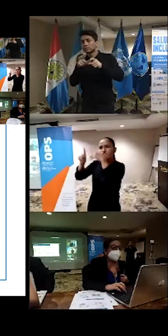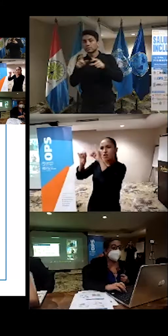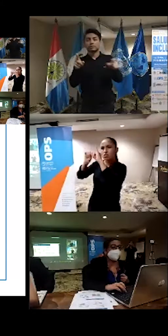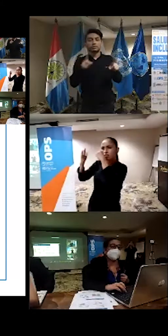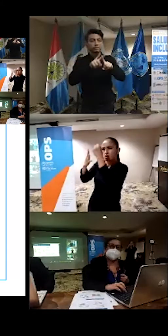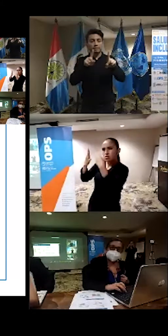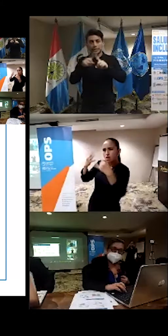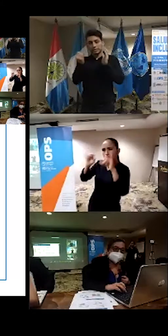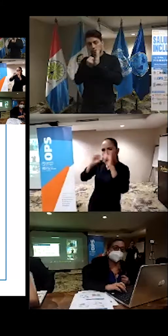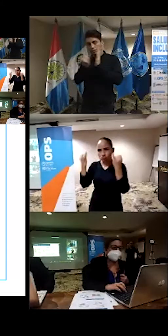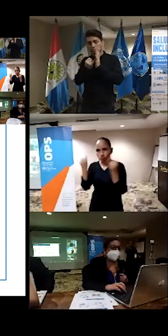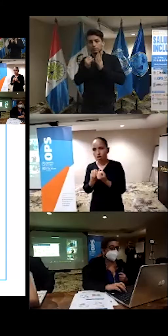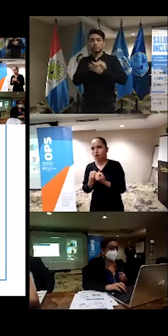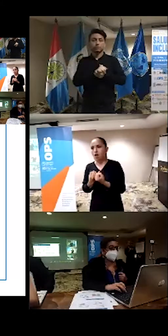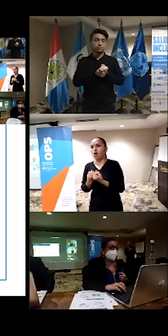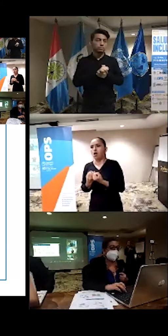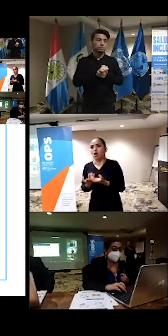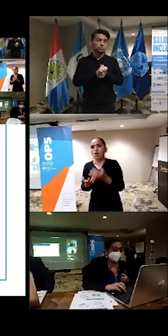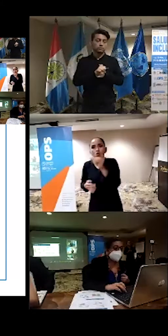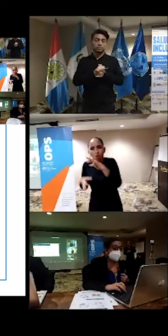interinstitucionales. También vemos la parte